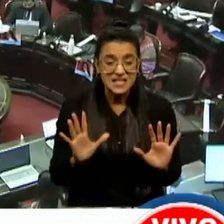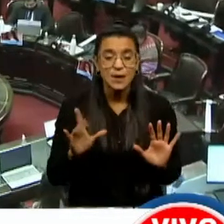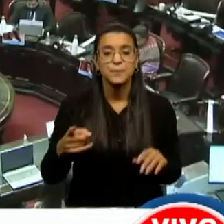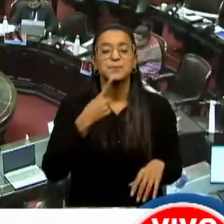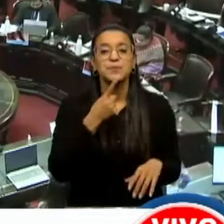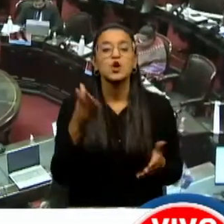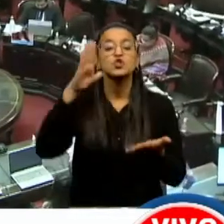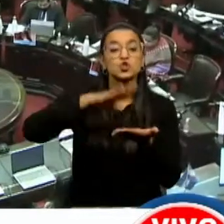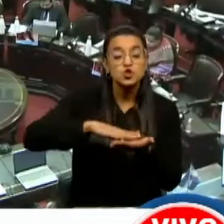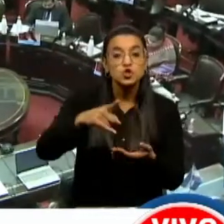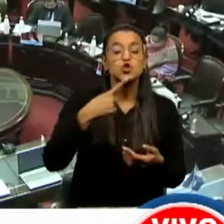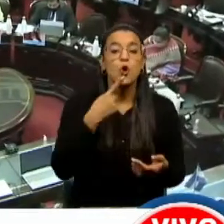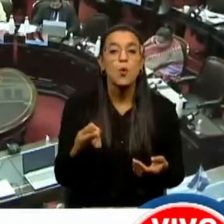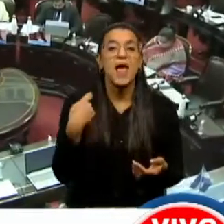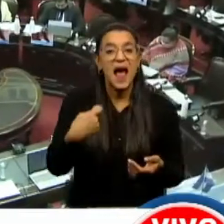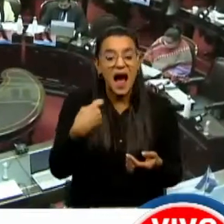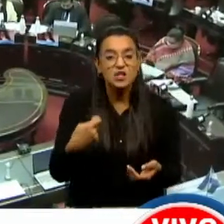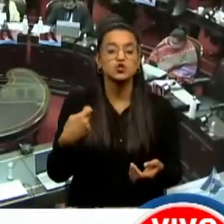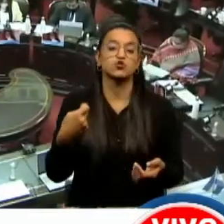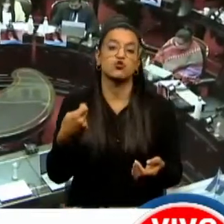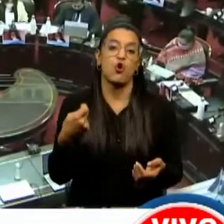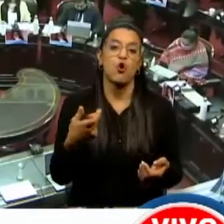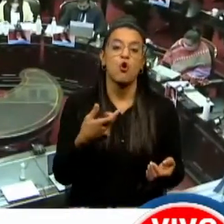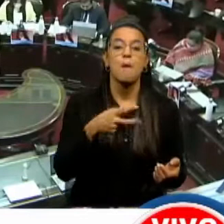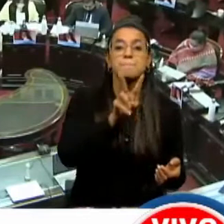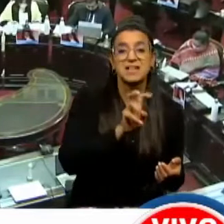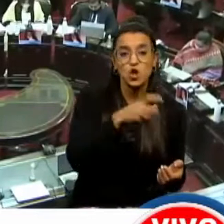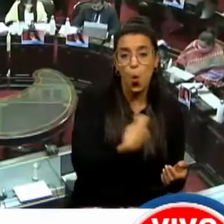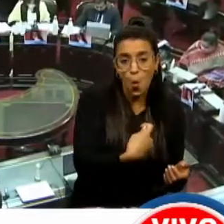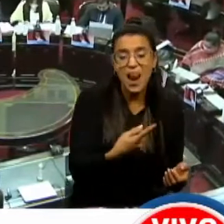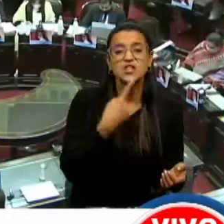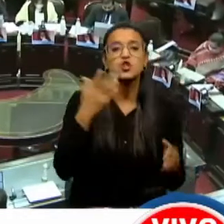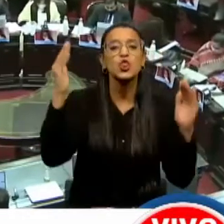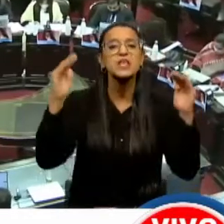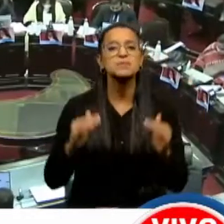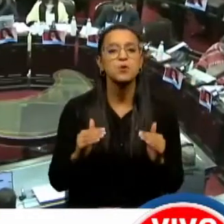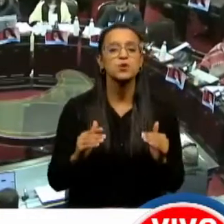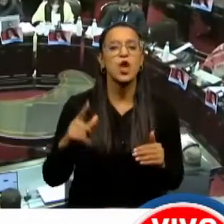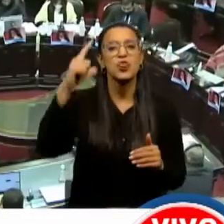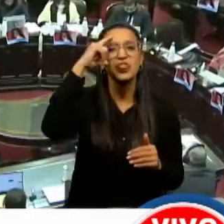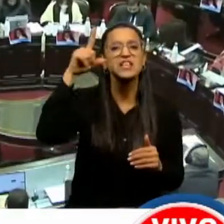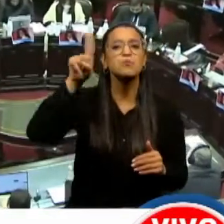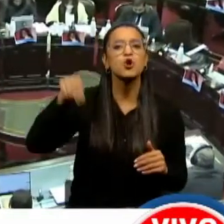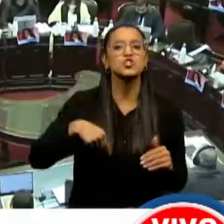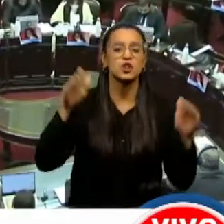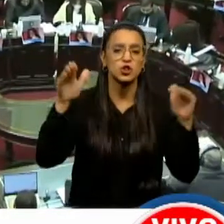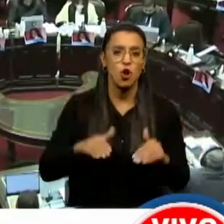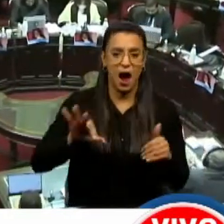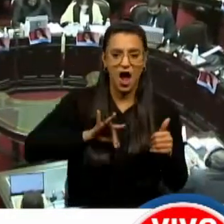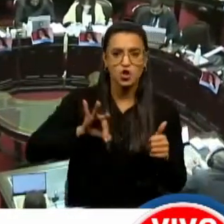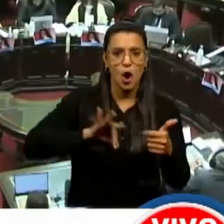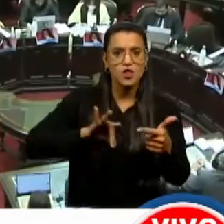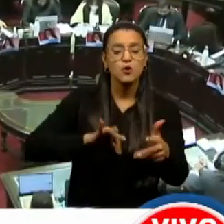en lo que se refiere al gasto en jubilaciones y pensiones, se observó una disminución de 10% año a